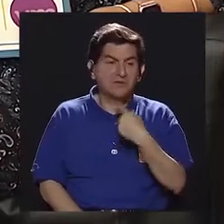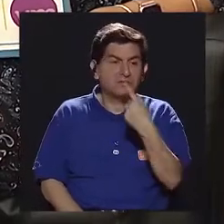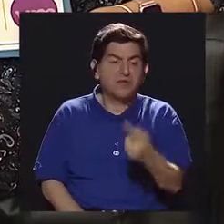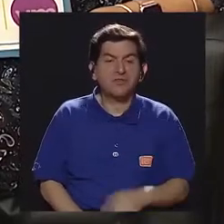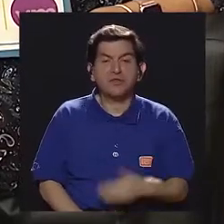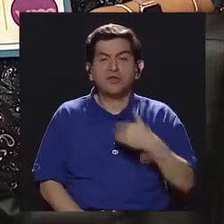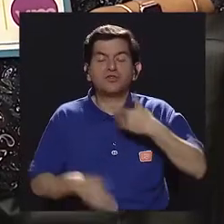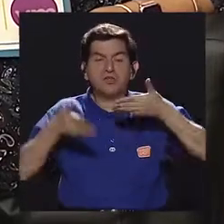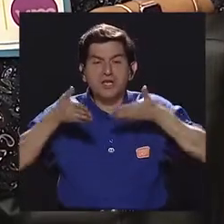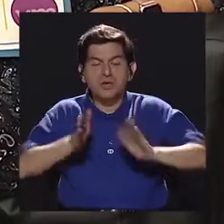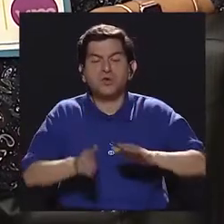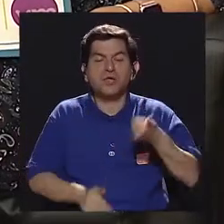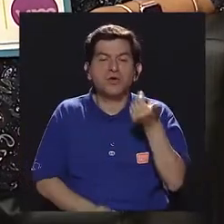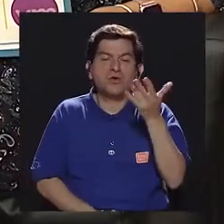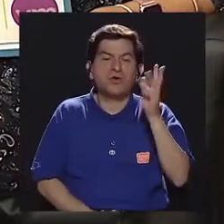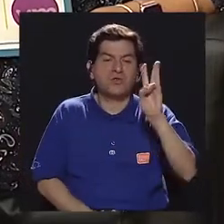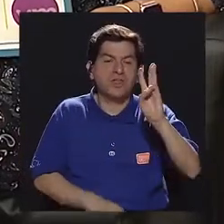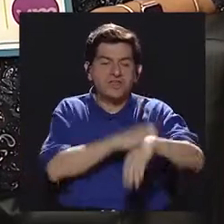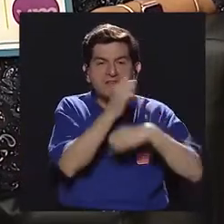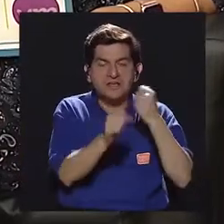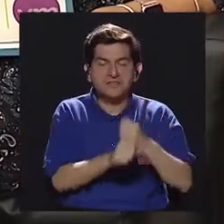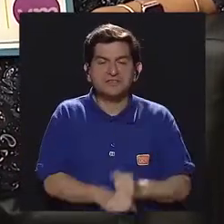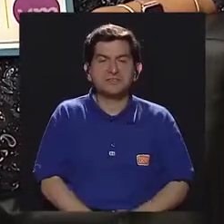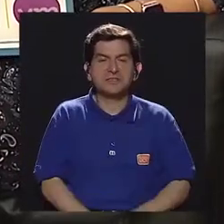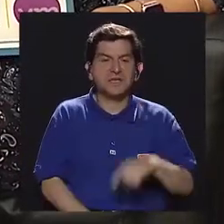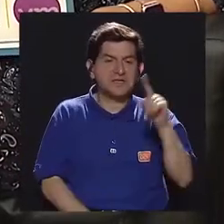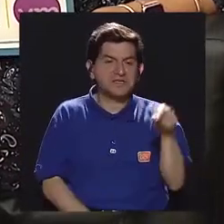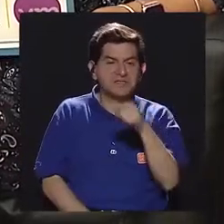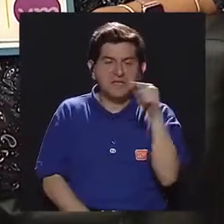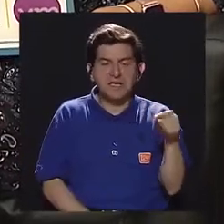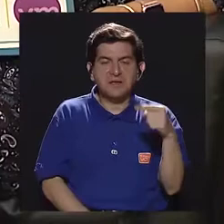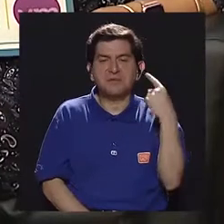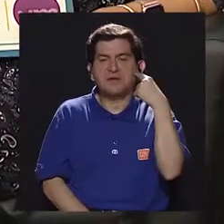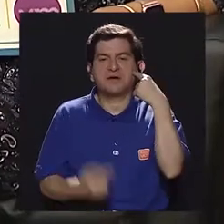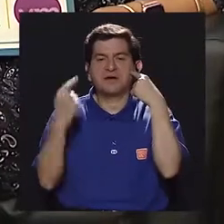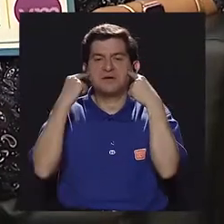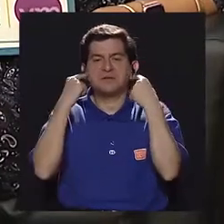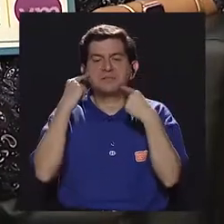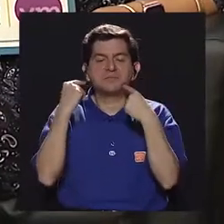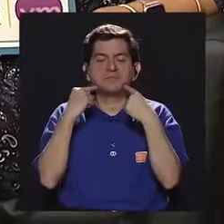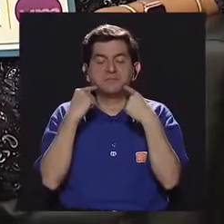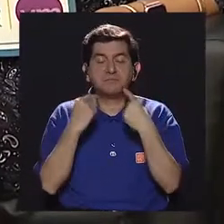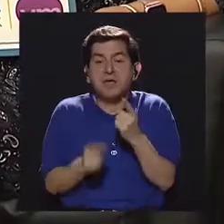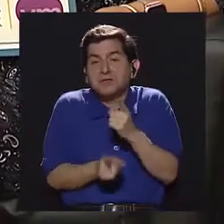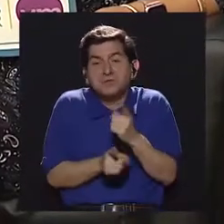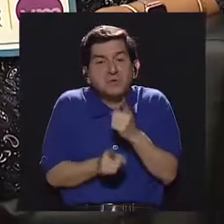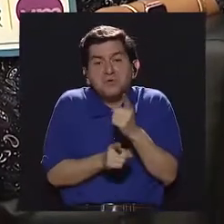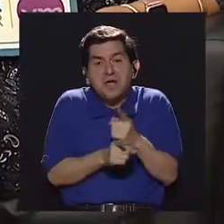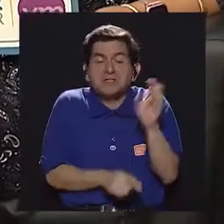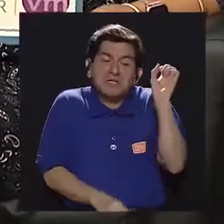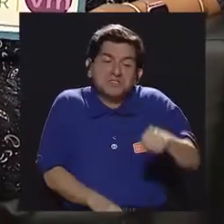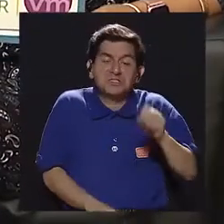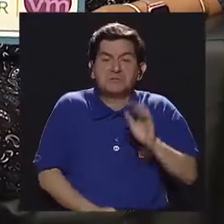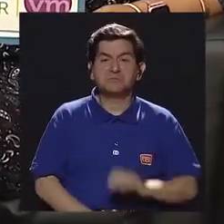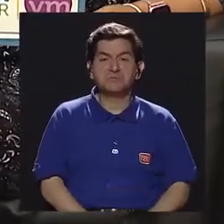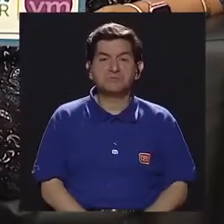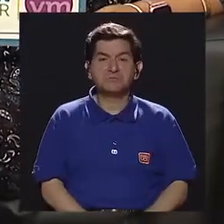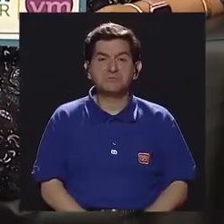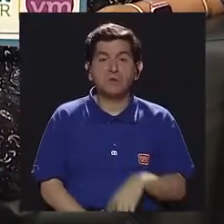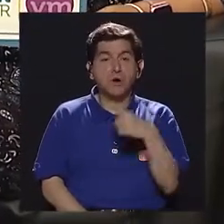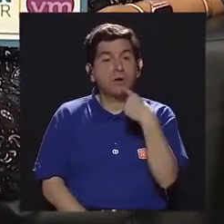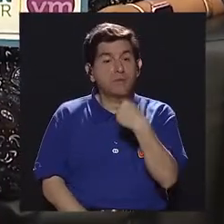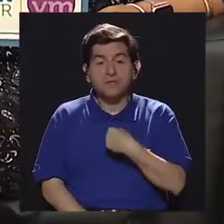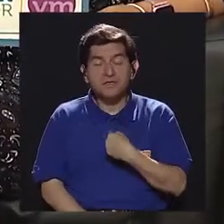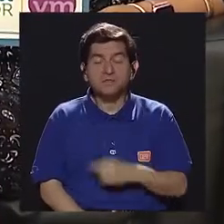mira, tenés un hijo, 16 años, y ahora que le quiten los terceros molares. ¿Es una decisión correcta? Sí, es correcta.